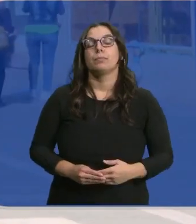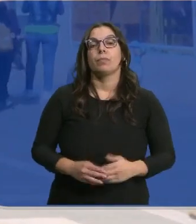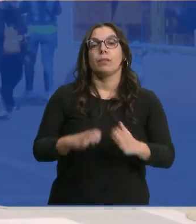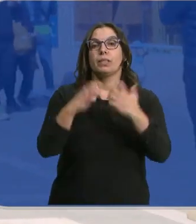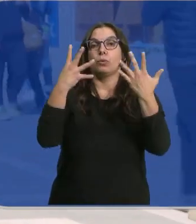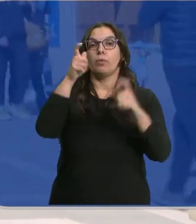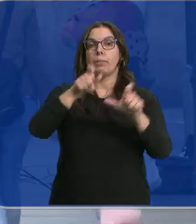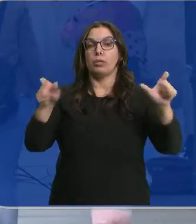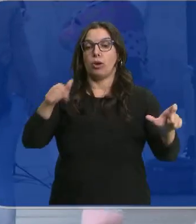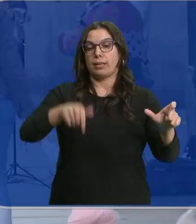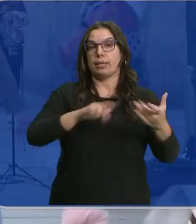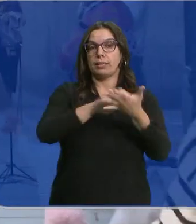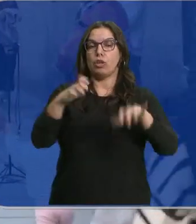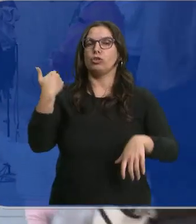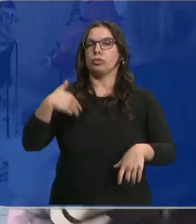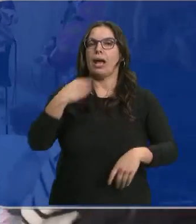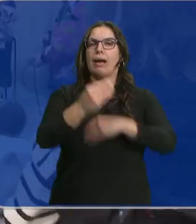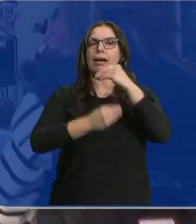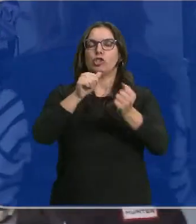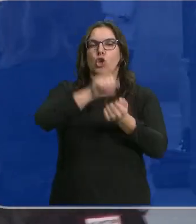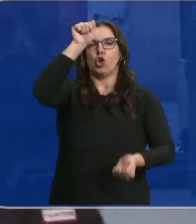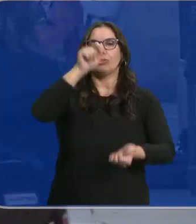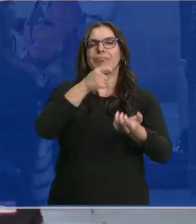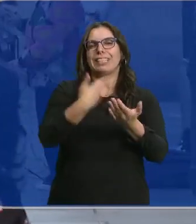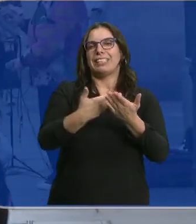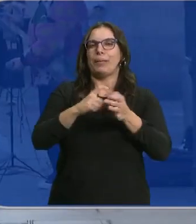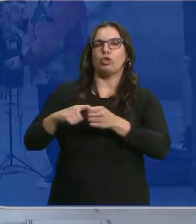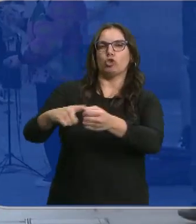29 personas en Castilla y León ya han hecho un testamento